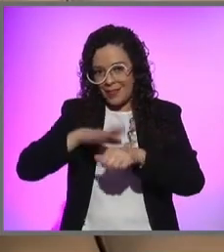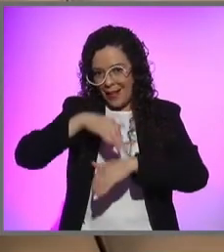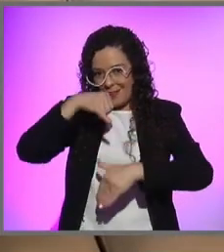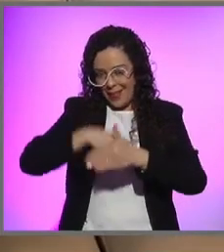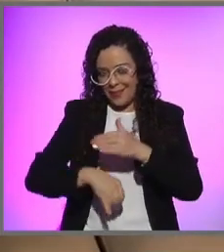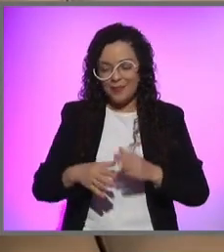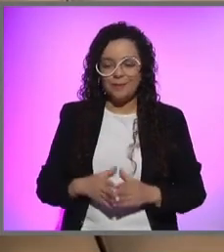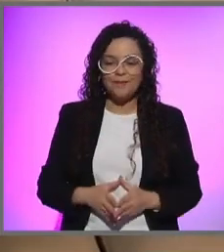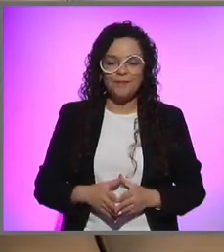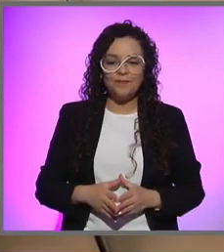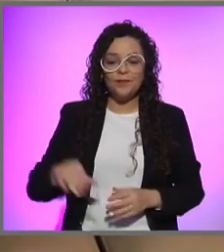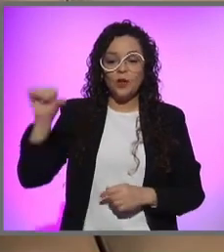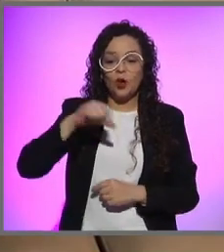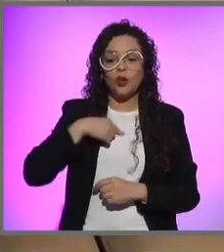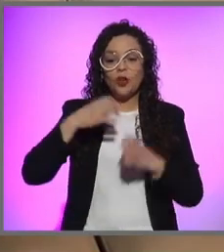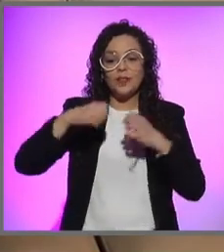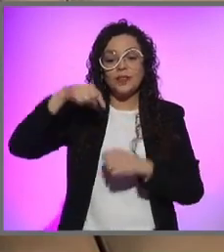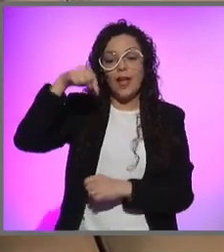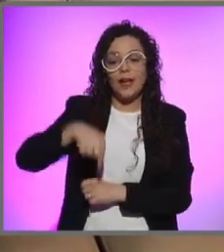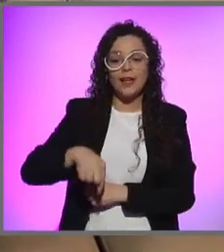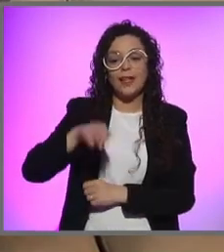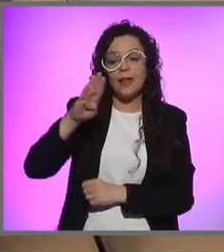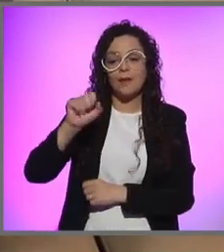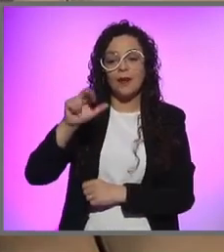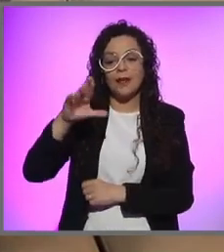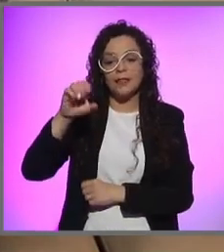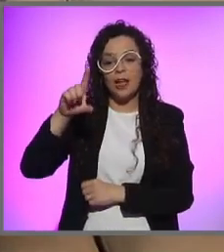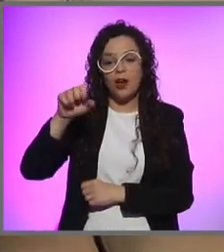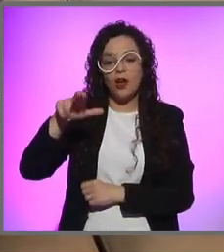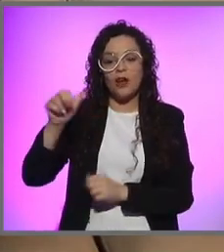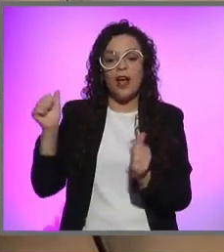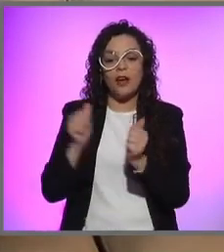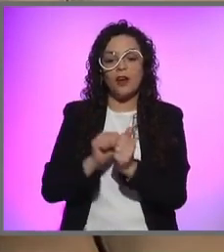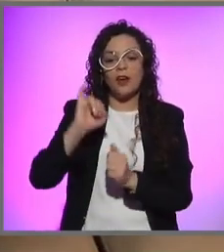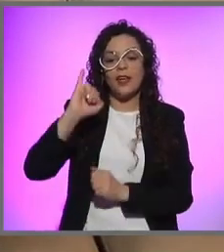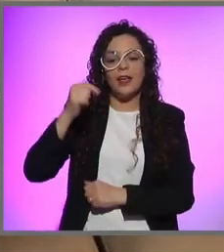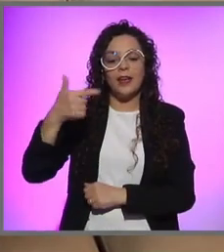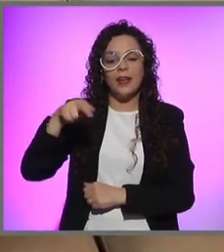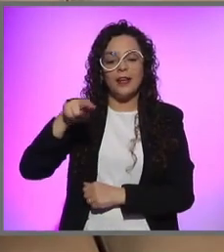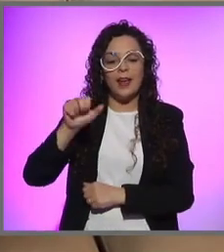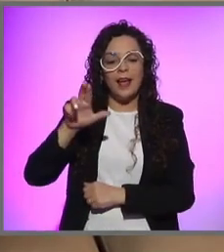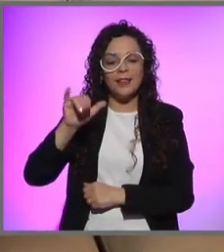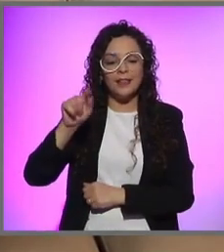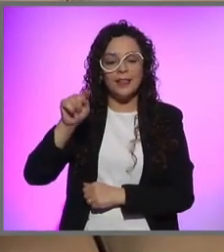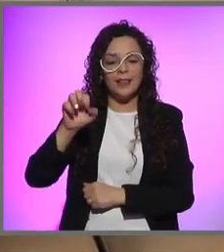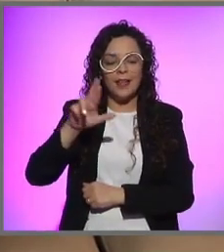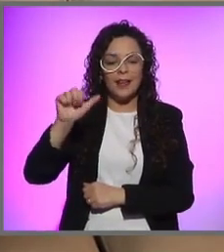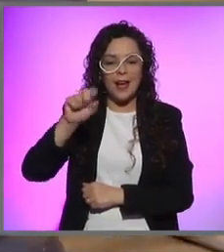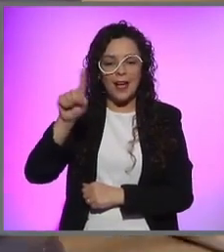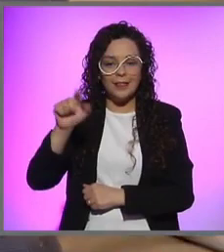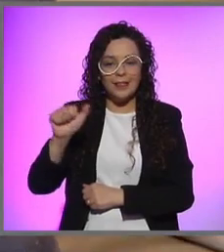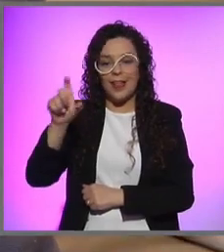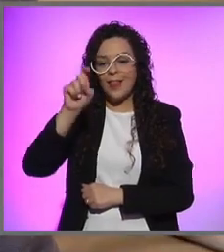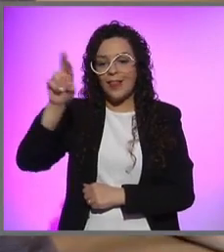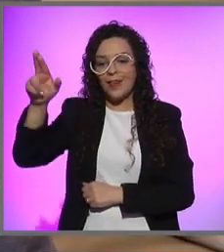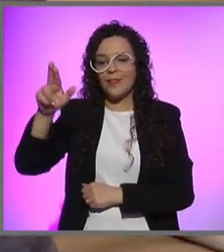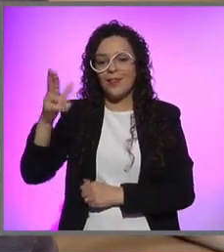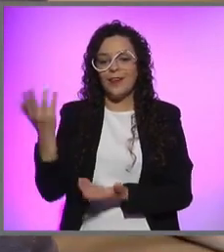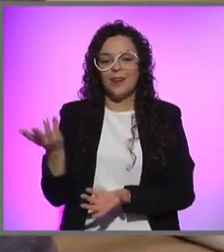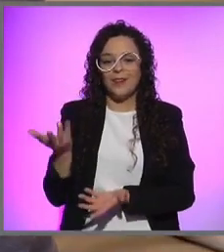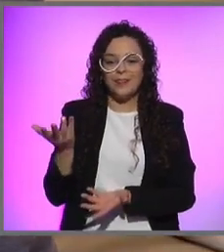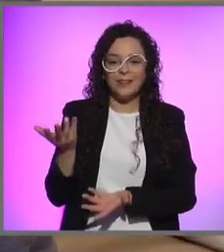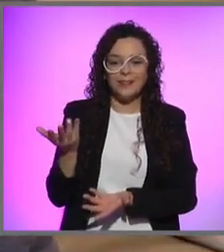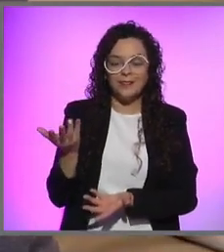en Barcelona con mi queridísimo Ignasi Terraza, doctor. Muy buenos días, muchas gracias por recibirnos. Buenos